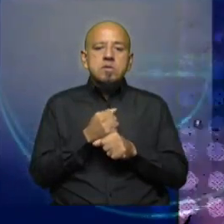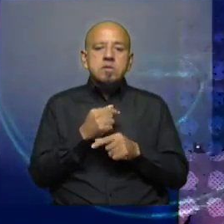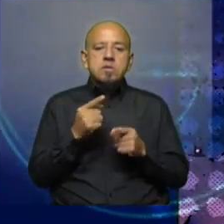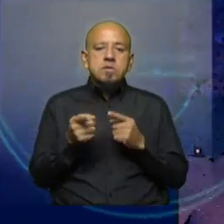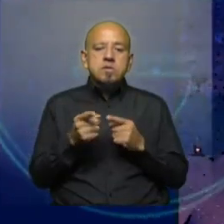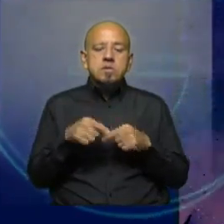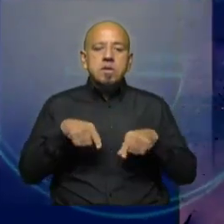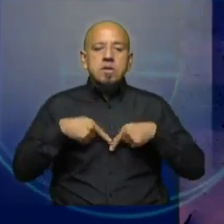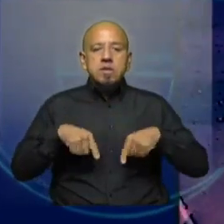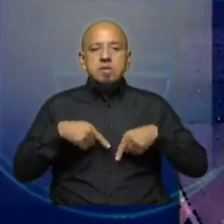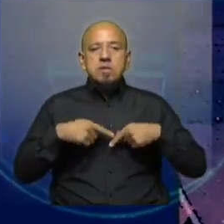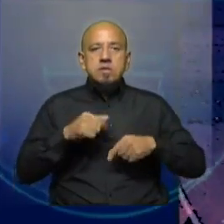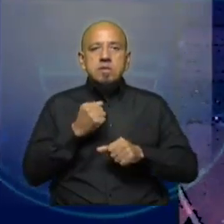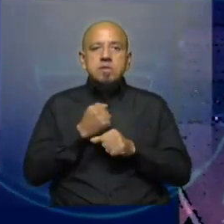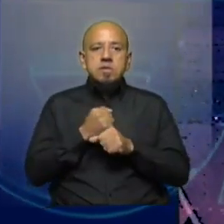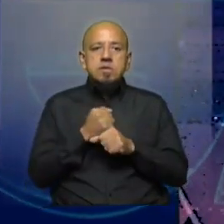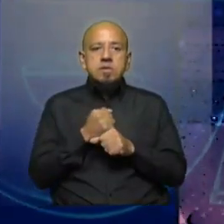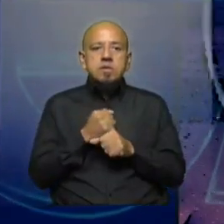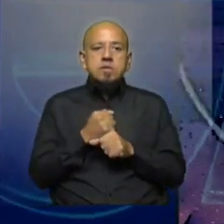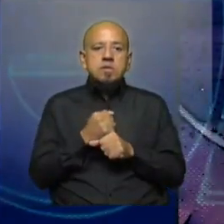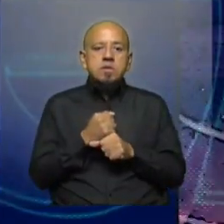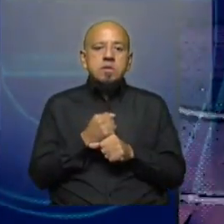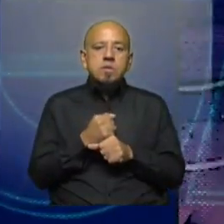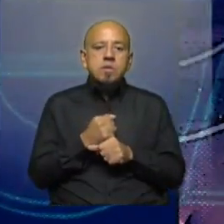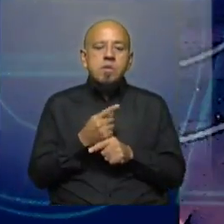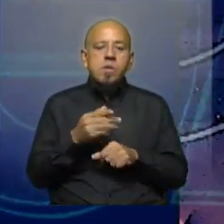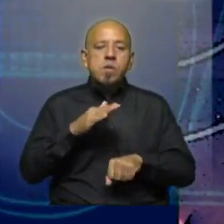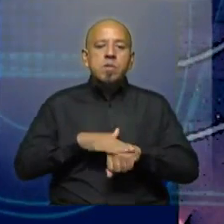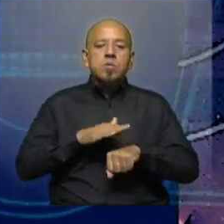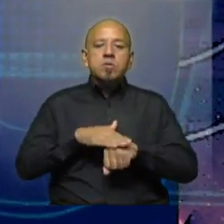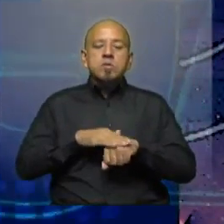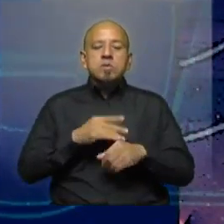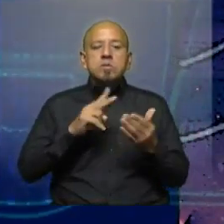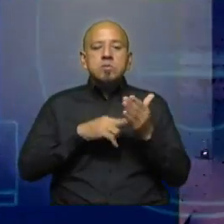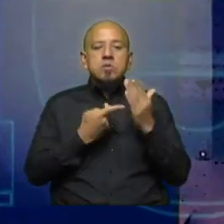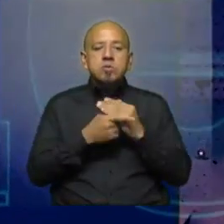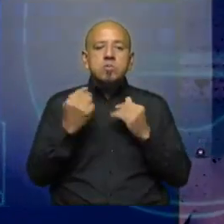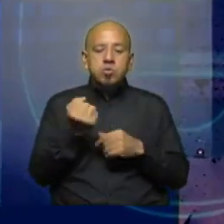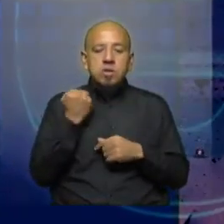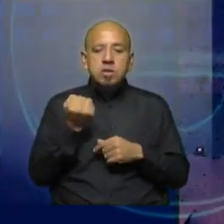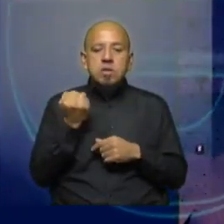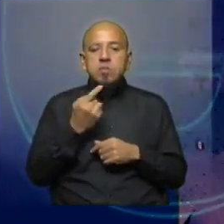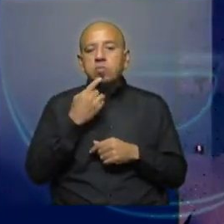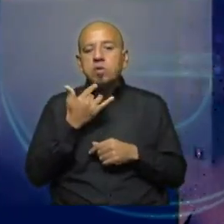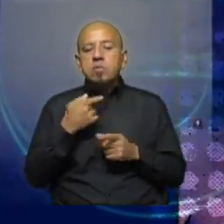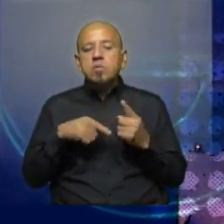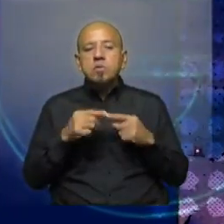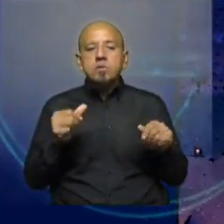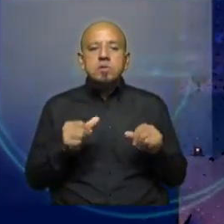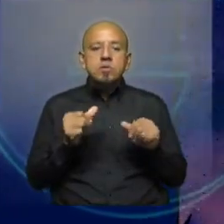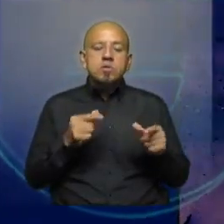en la intendencia. Fue, entre otros, el responsable de varios proyectos muy importantes, como por ejemplo la